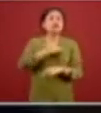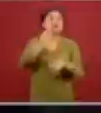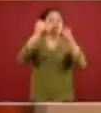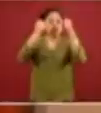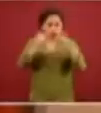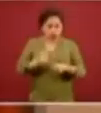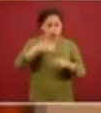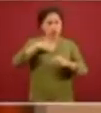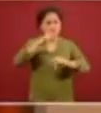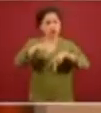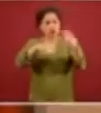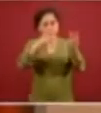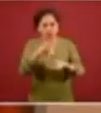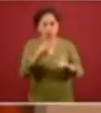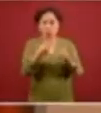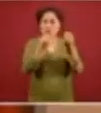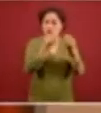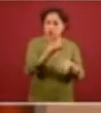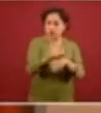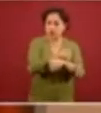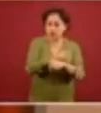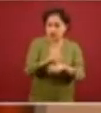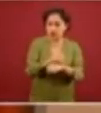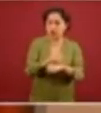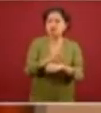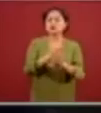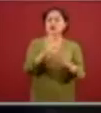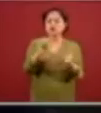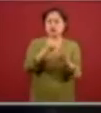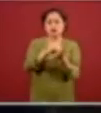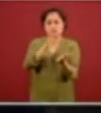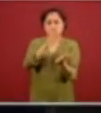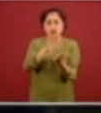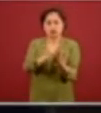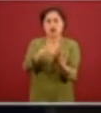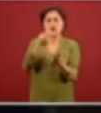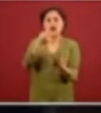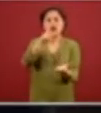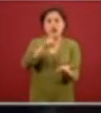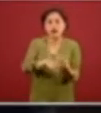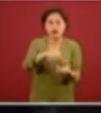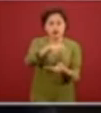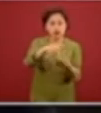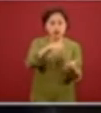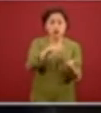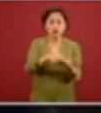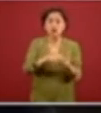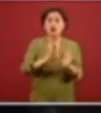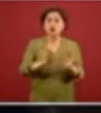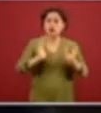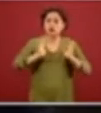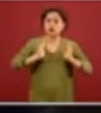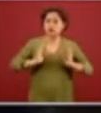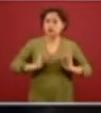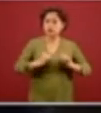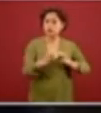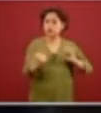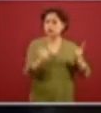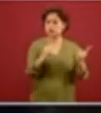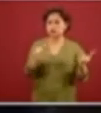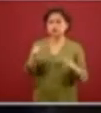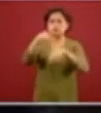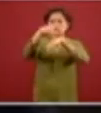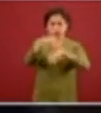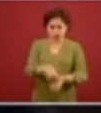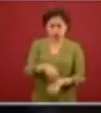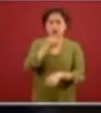acudir, alineándonos a las estrategias de sana distancia y evitando las conglomeraciones de donantes en los